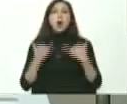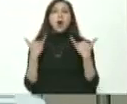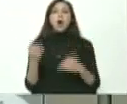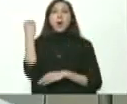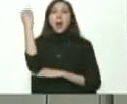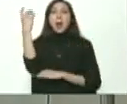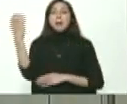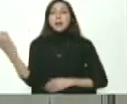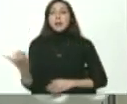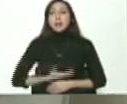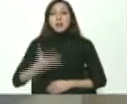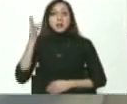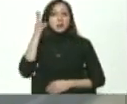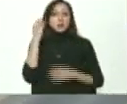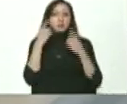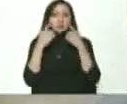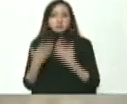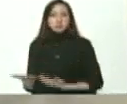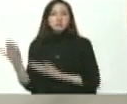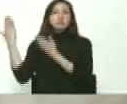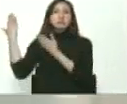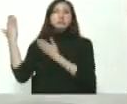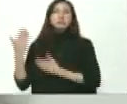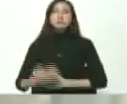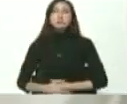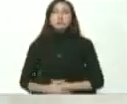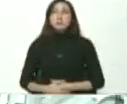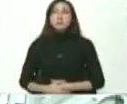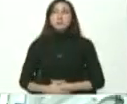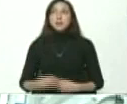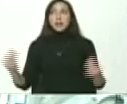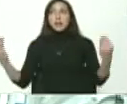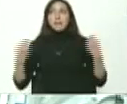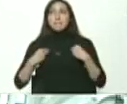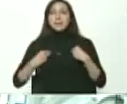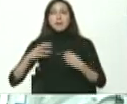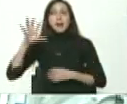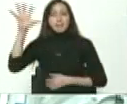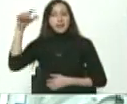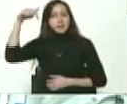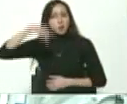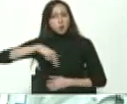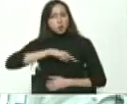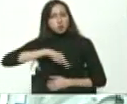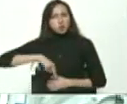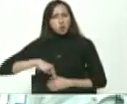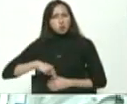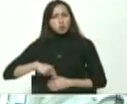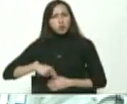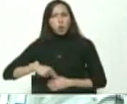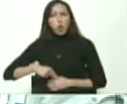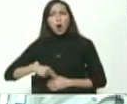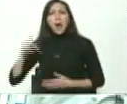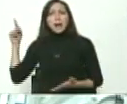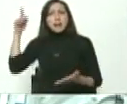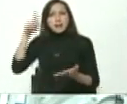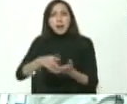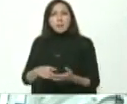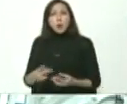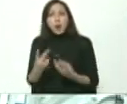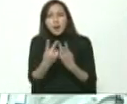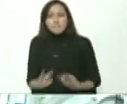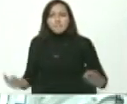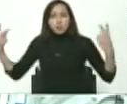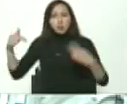la alcaldesa Keiniré. ¡Viva la patria, presidente! Hoy estamos en victoria popular en